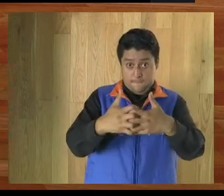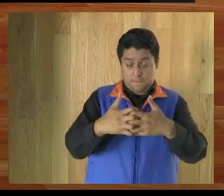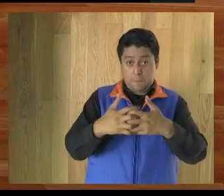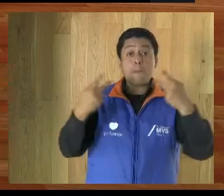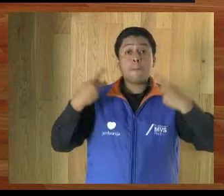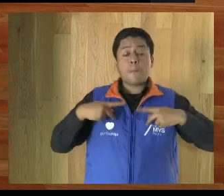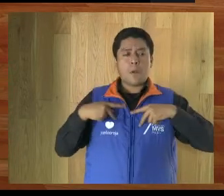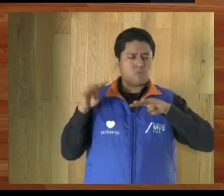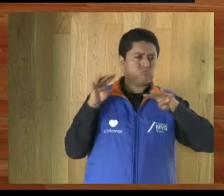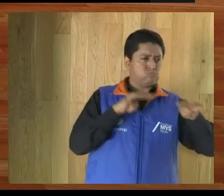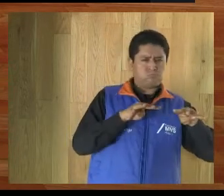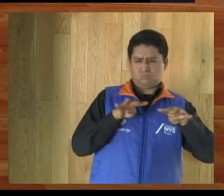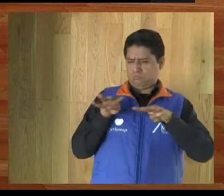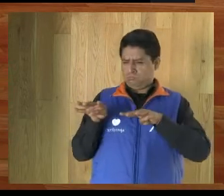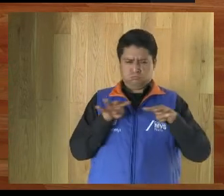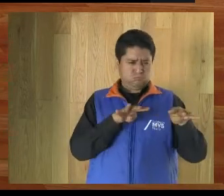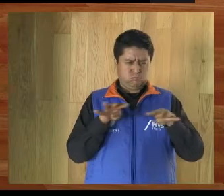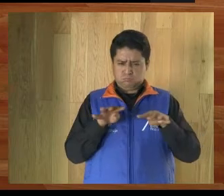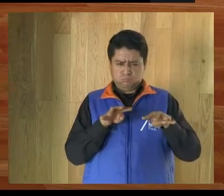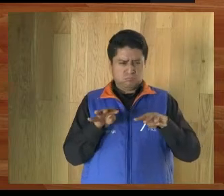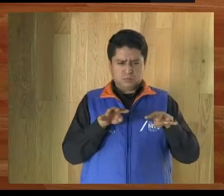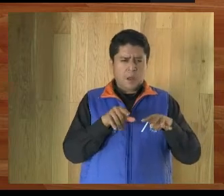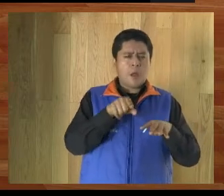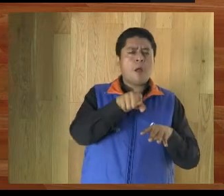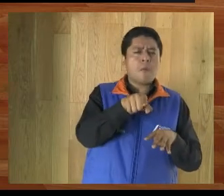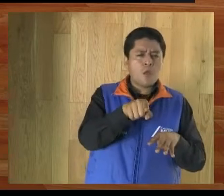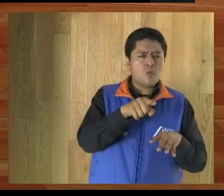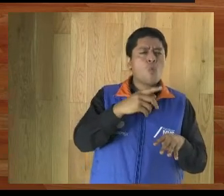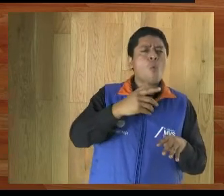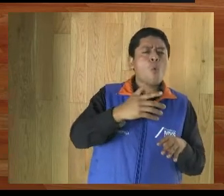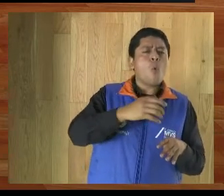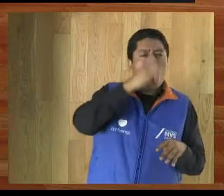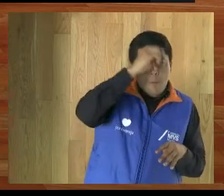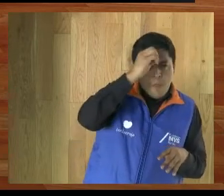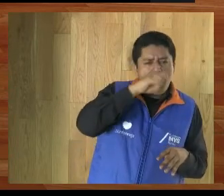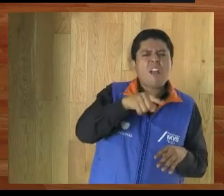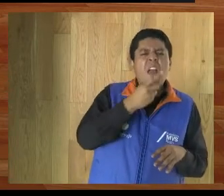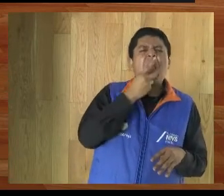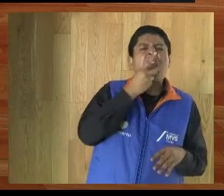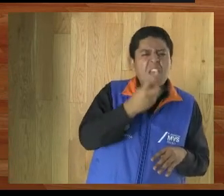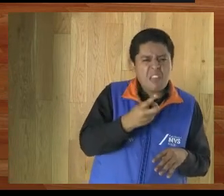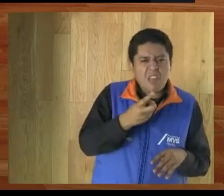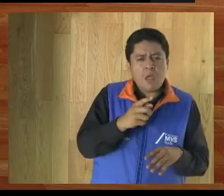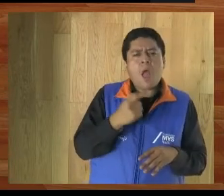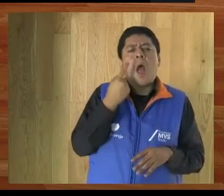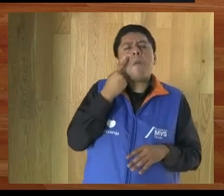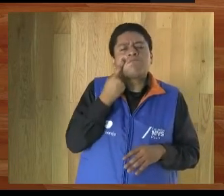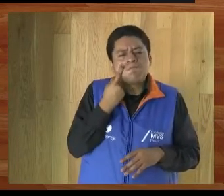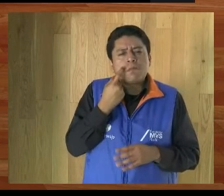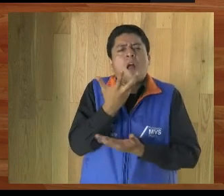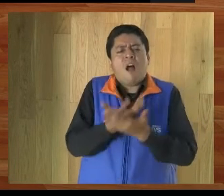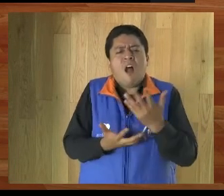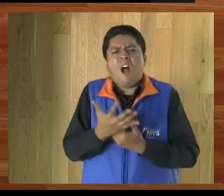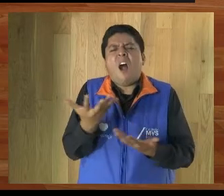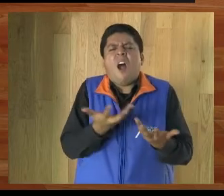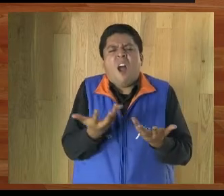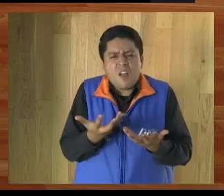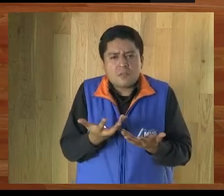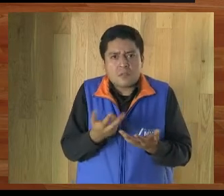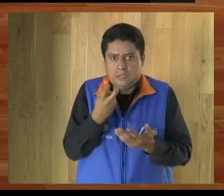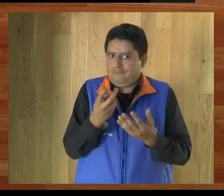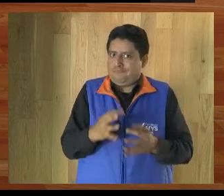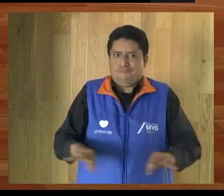muy relacionado con lo que tú haces y lo que tú dices, con lo cual ese vínculo entre RSE y